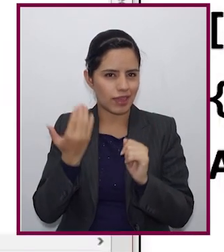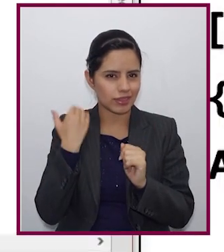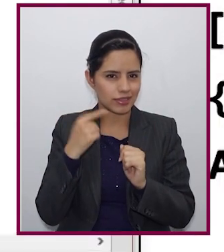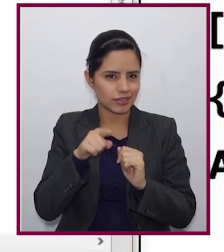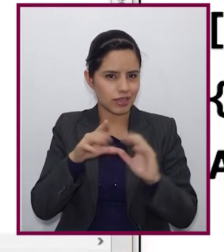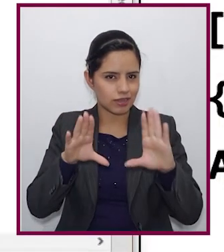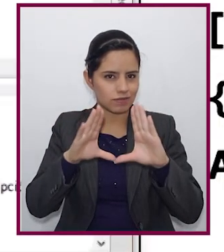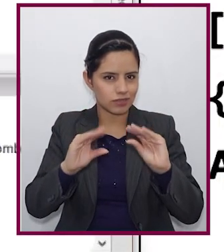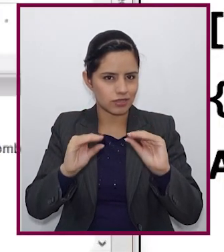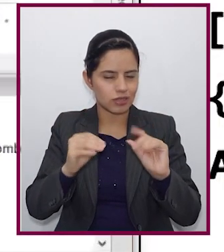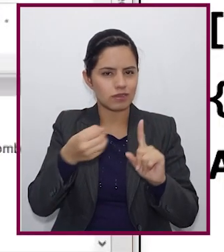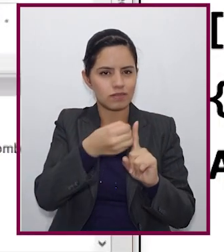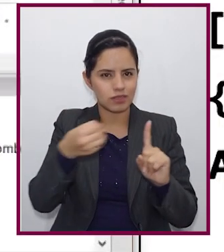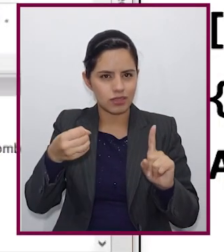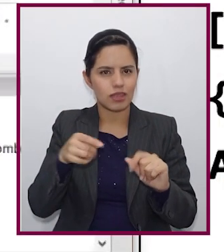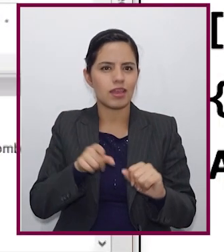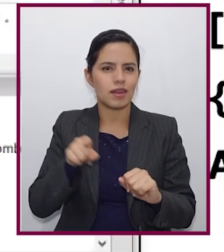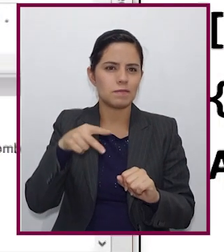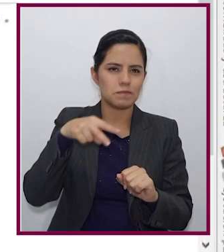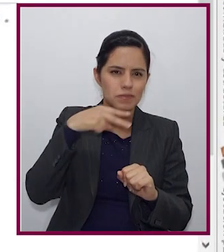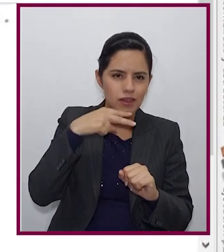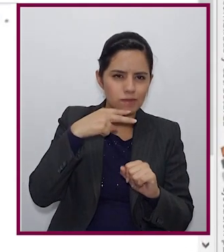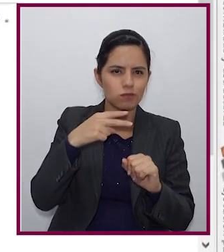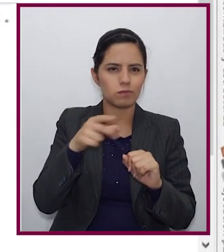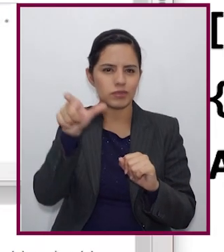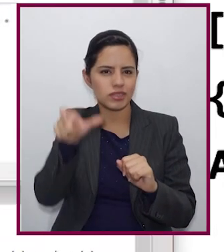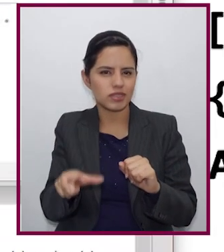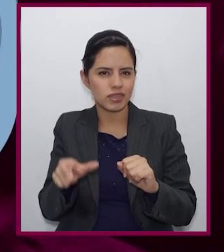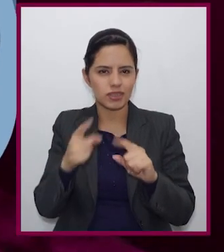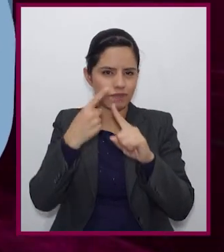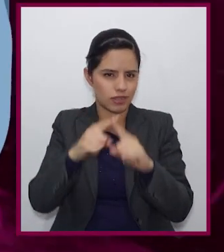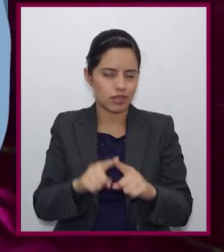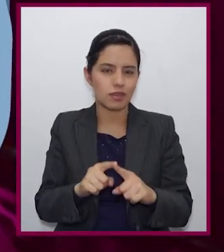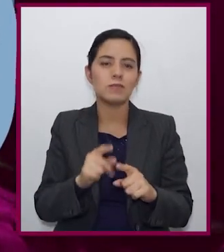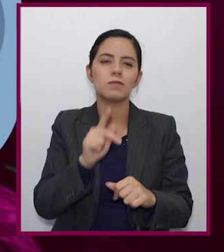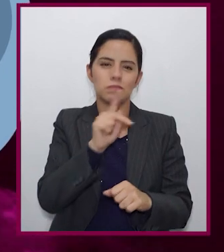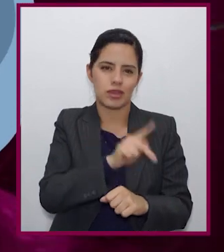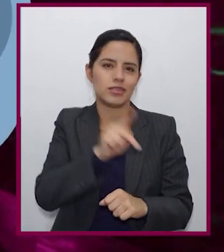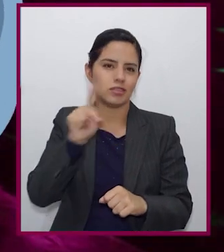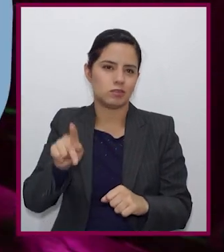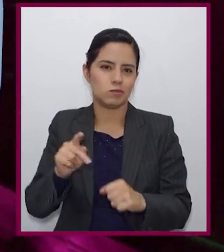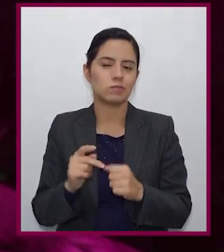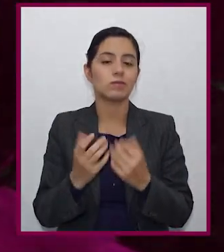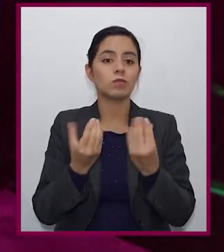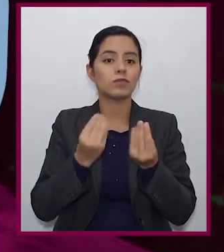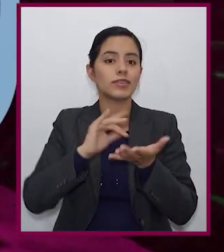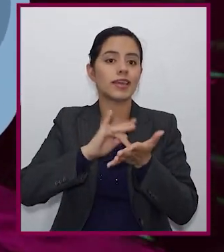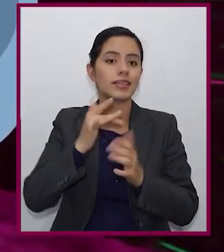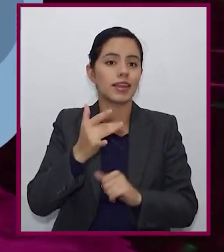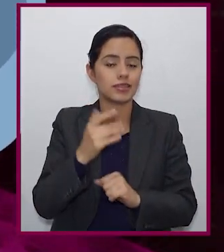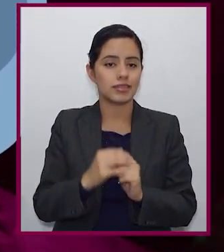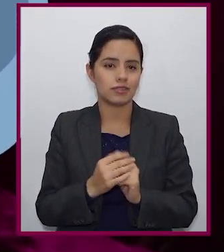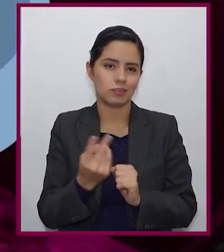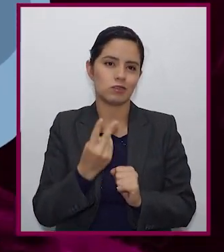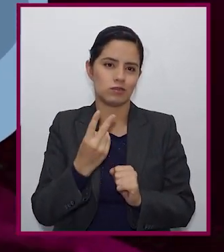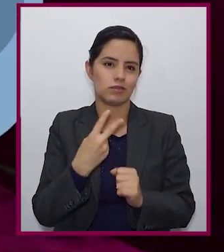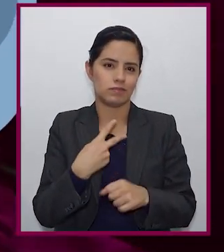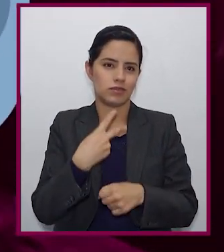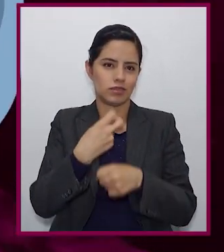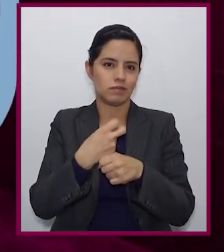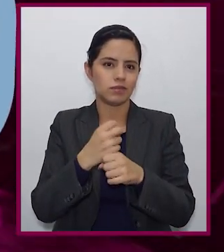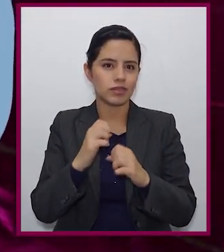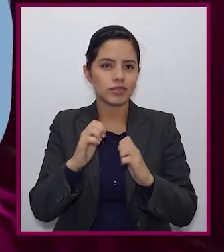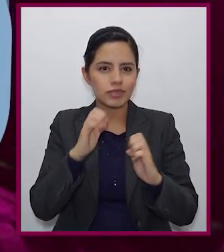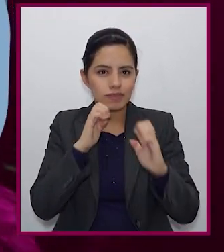hacer enunciado, sujeto, predicado, aquí es muy parecido. Bueno, pues muchas gracias amigos, Gaby, Axel, llevan